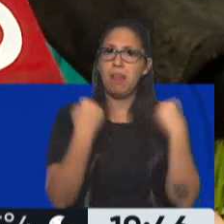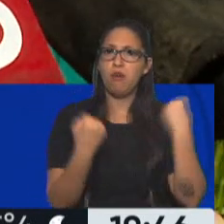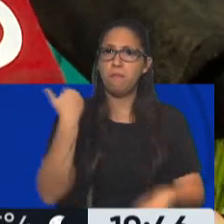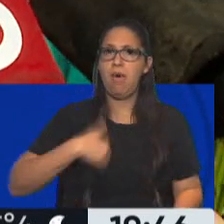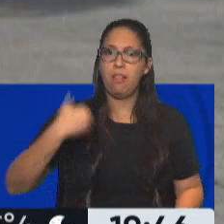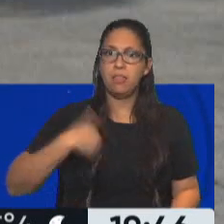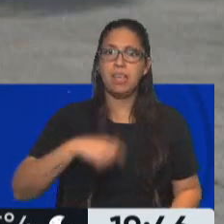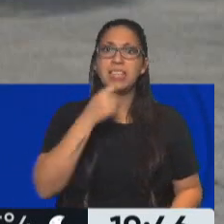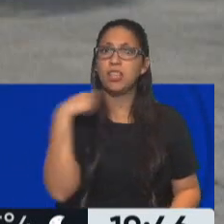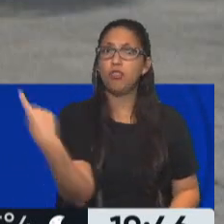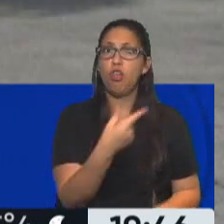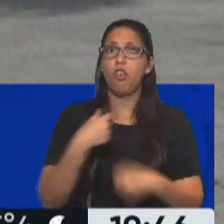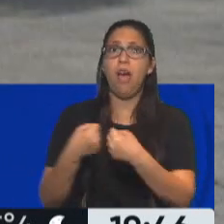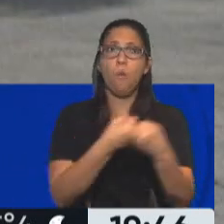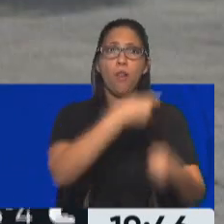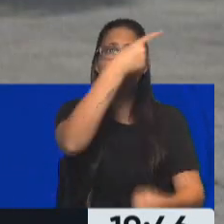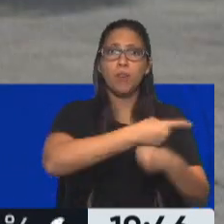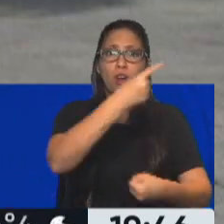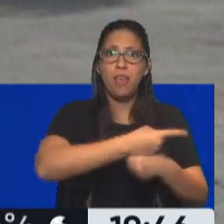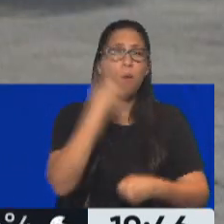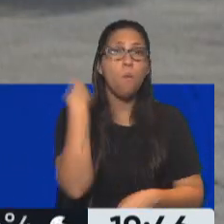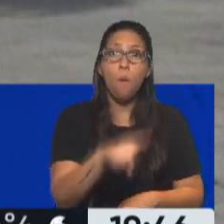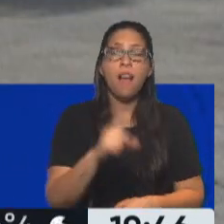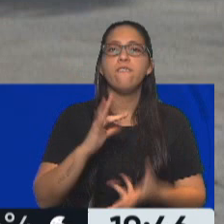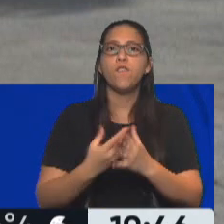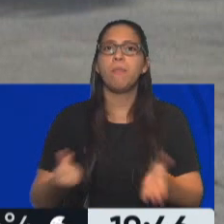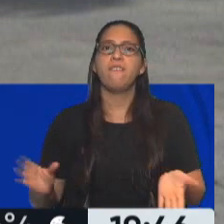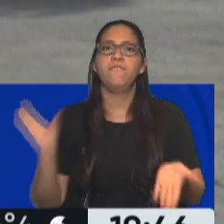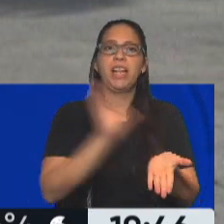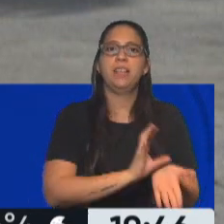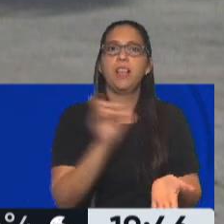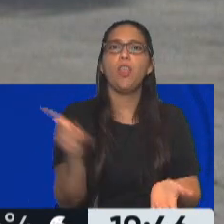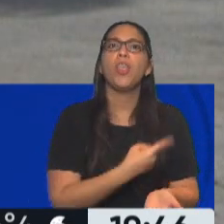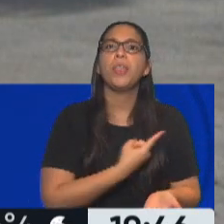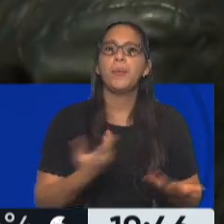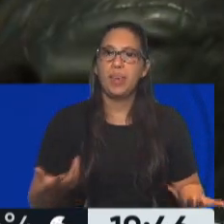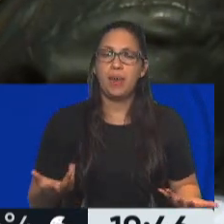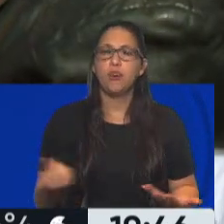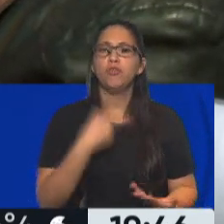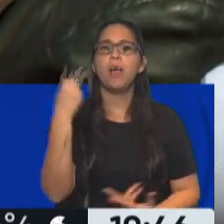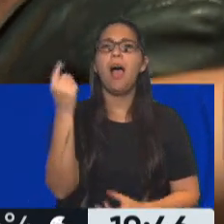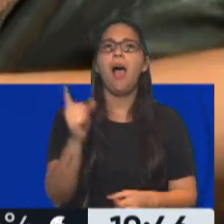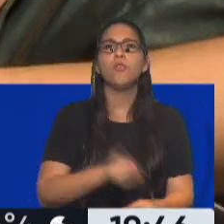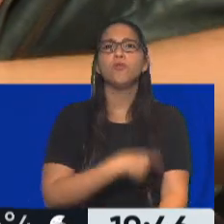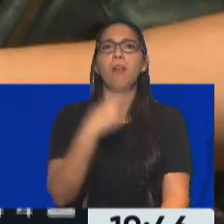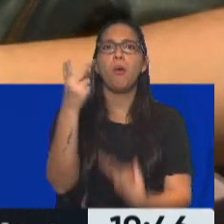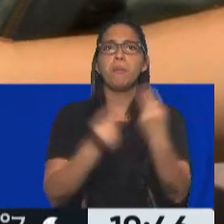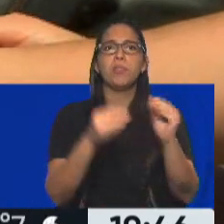si nos ponemos de acuerdo en las prioridades y además en cómo se financian esas prioridades. Estamos acostumbrados a presupuestos que no se cumplan,